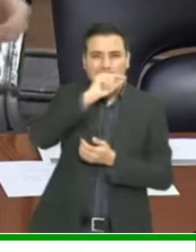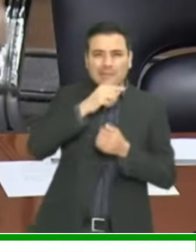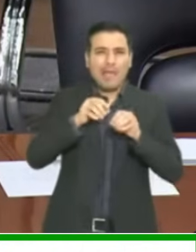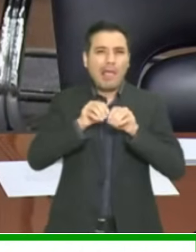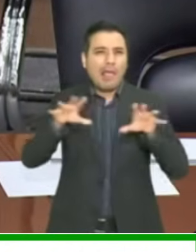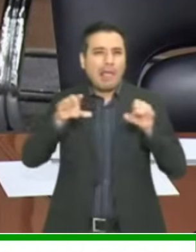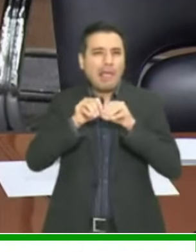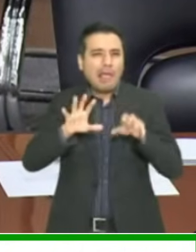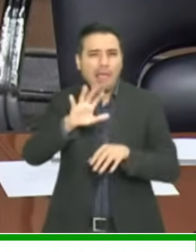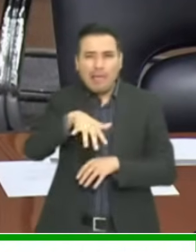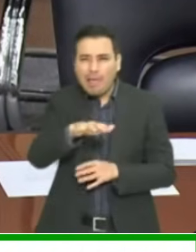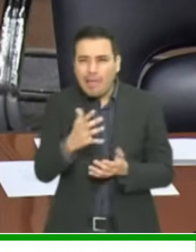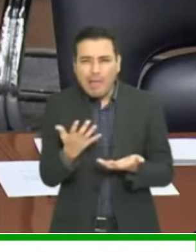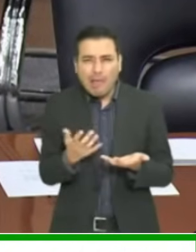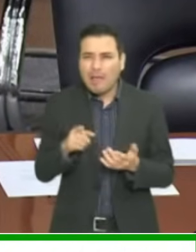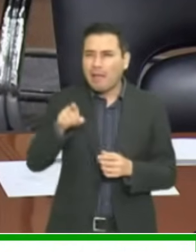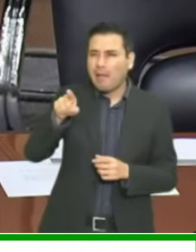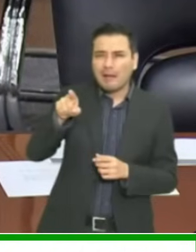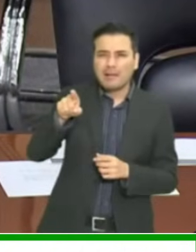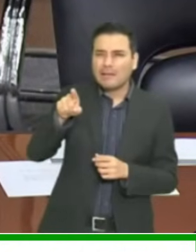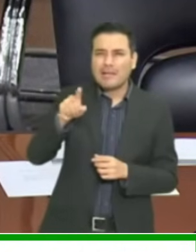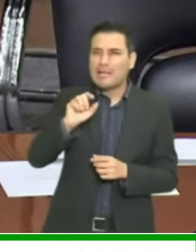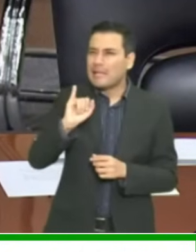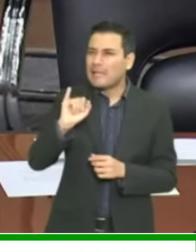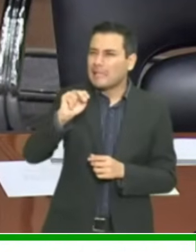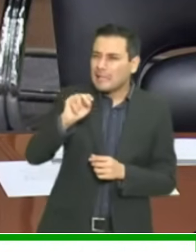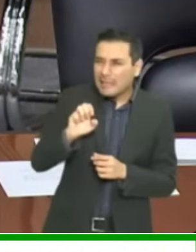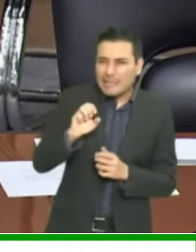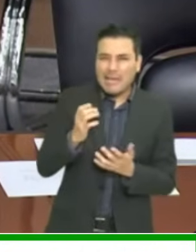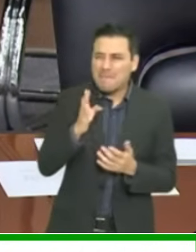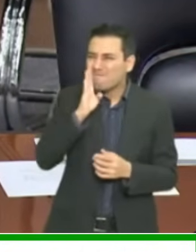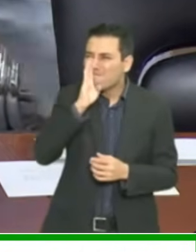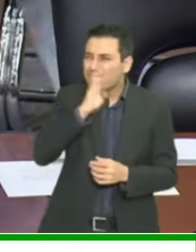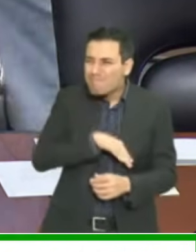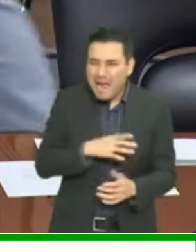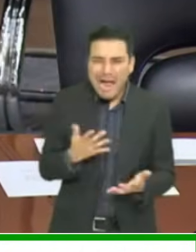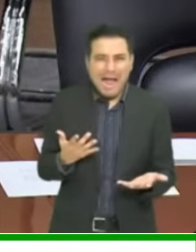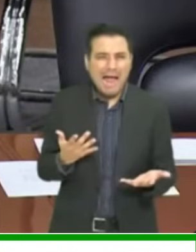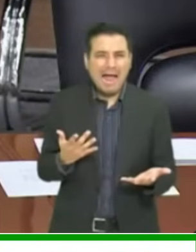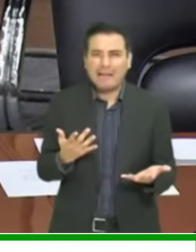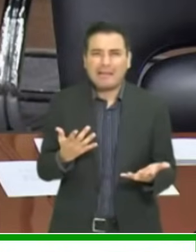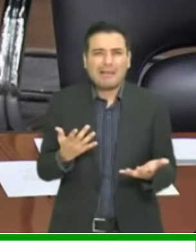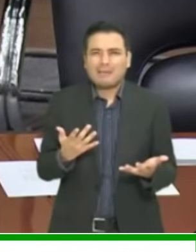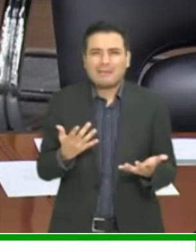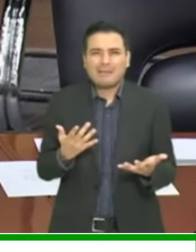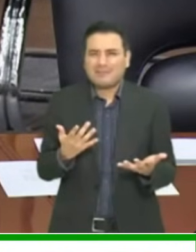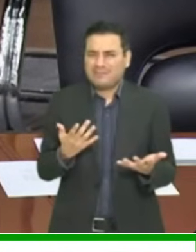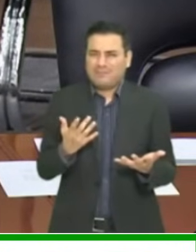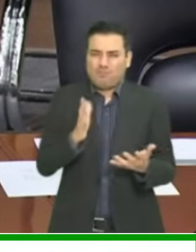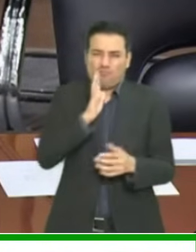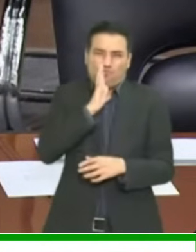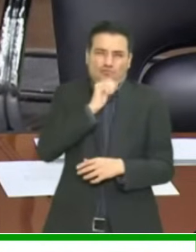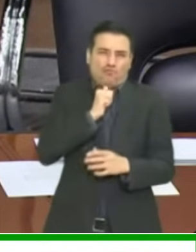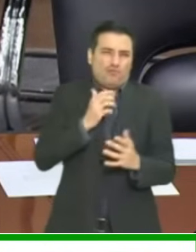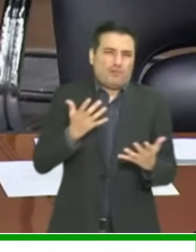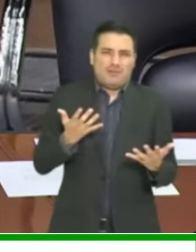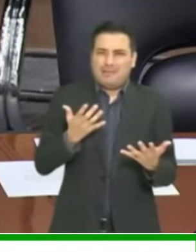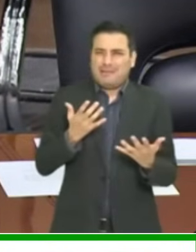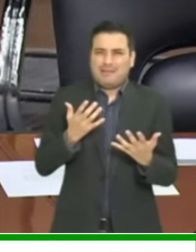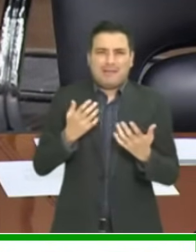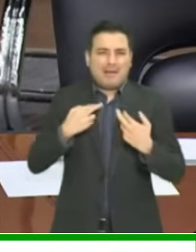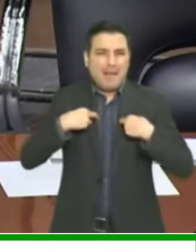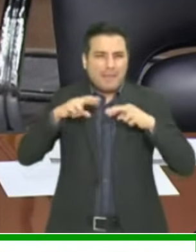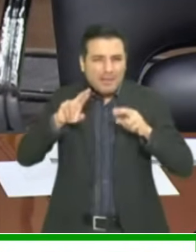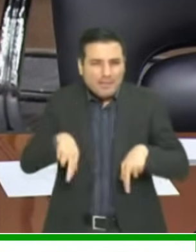está mal hecho el ejercicio mostrado por el INE en cuanto a la posibilidad de mínimos y máximos de la representación que pueden